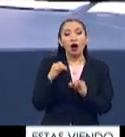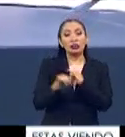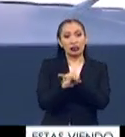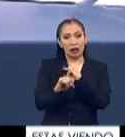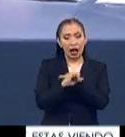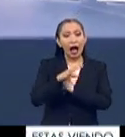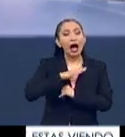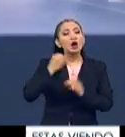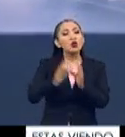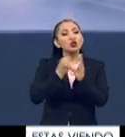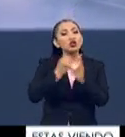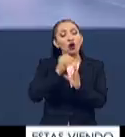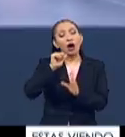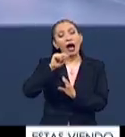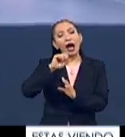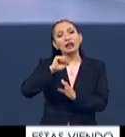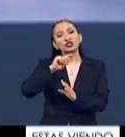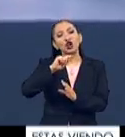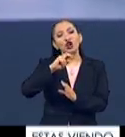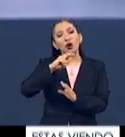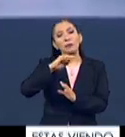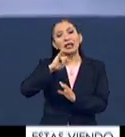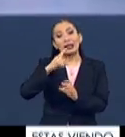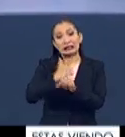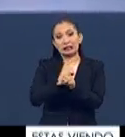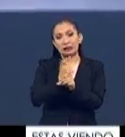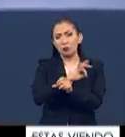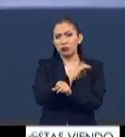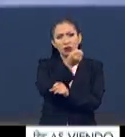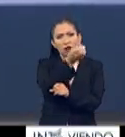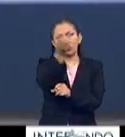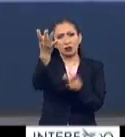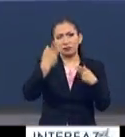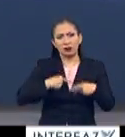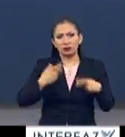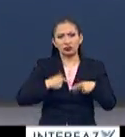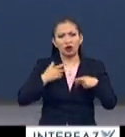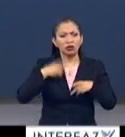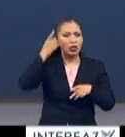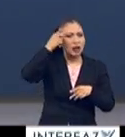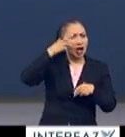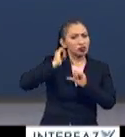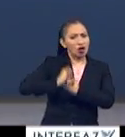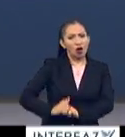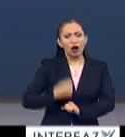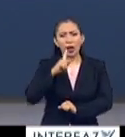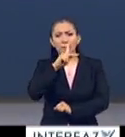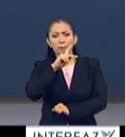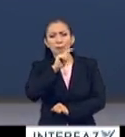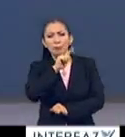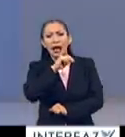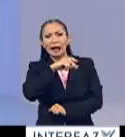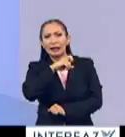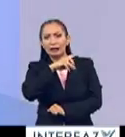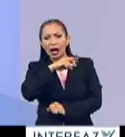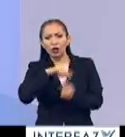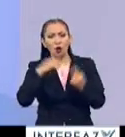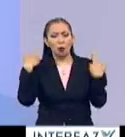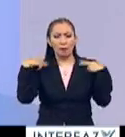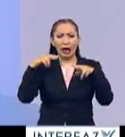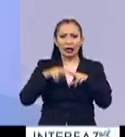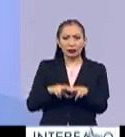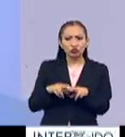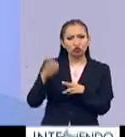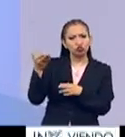ya un curso de astronomía de licenciatura, que puede tomar cualquier persona, un director de un planetario, uh-huh, un